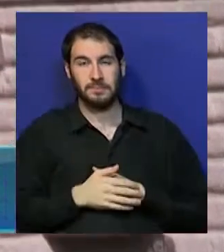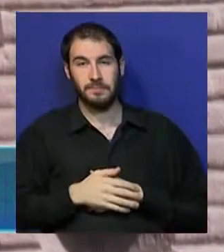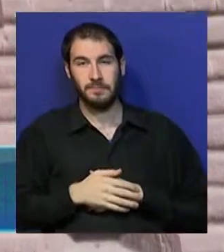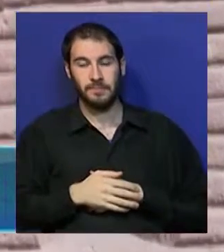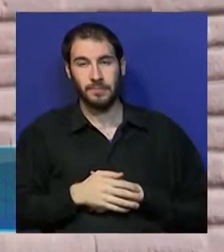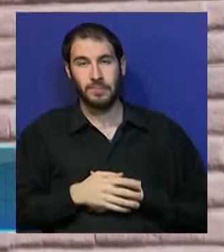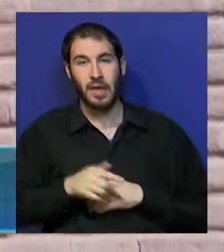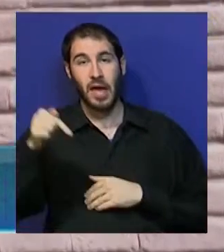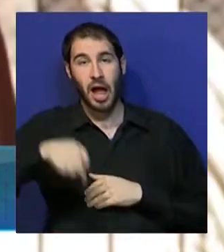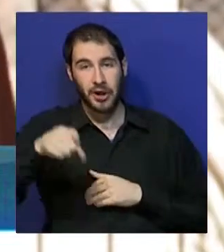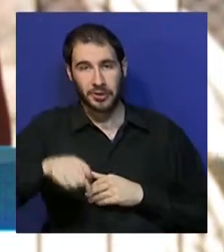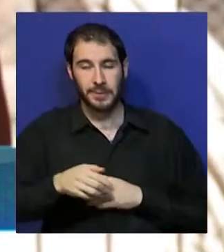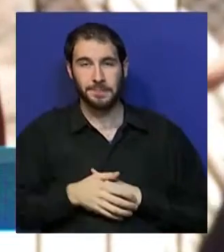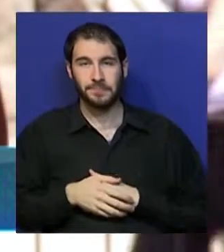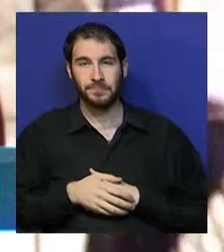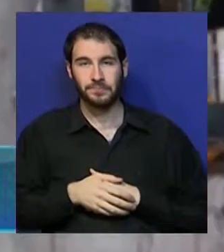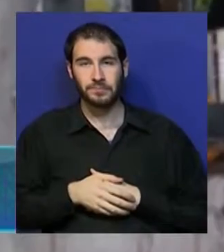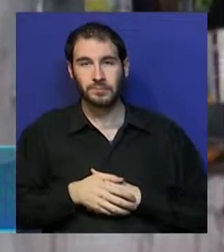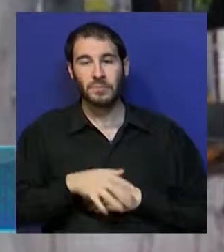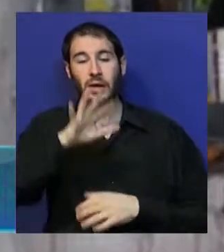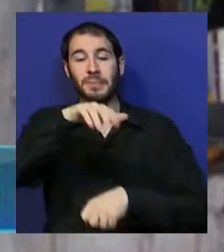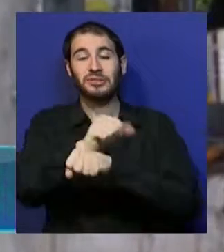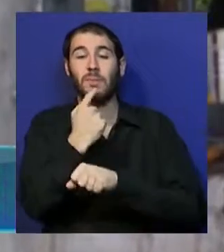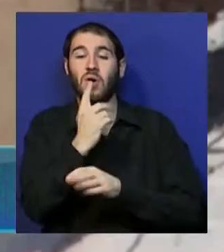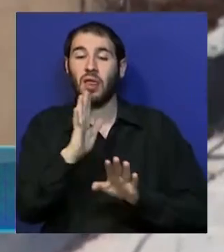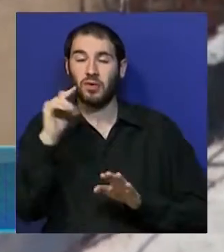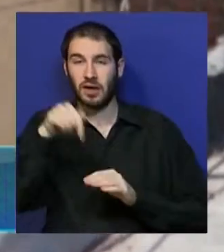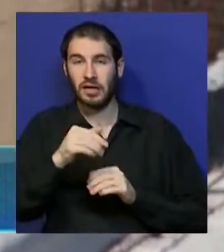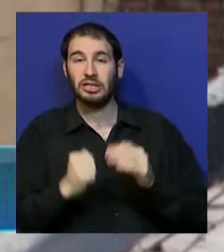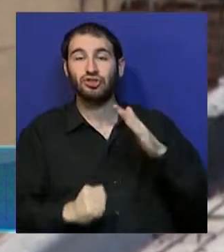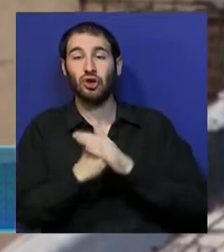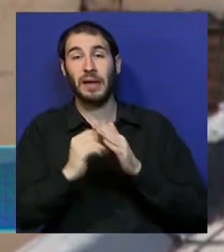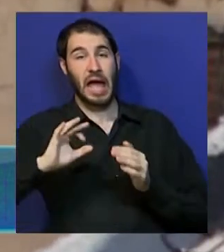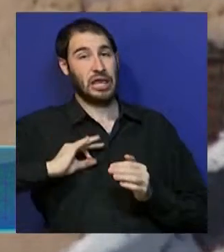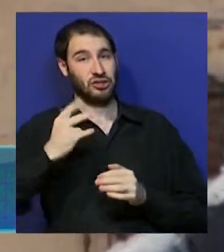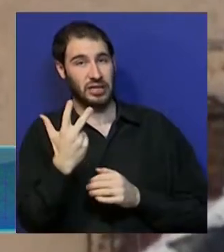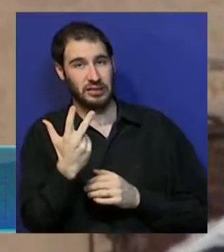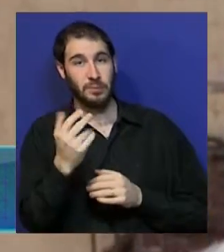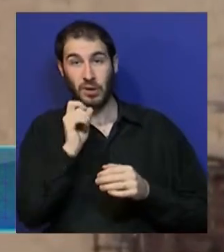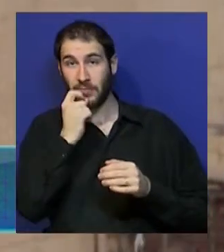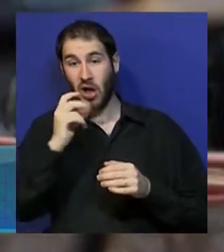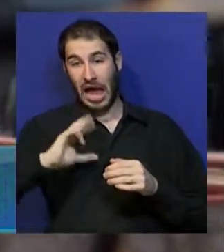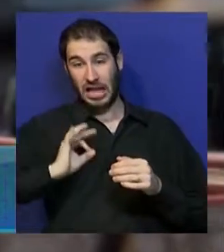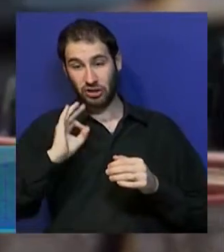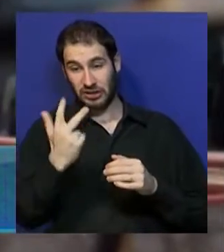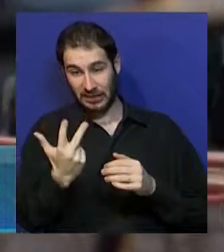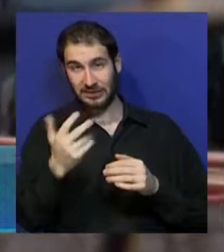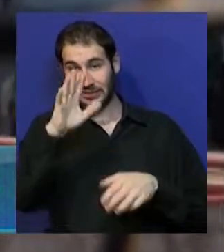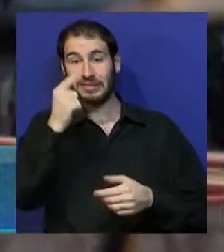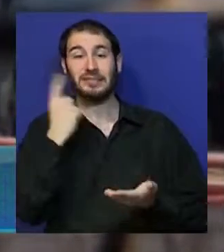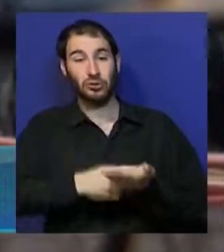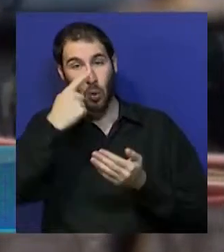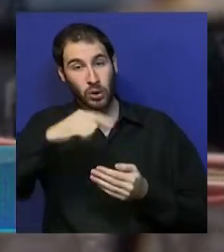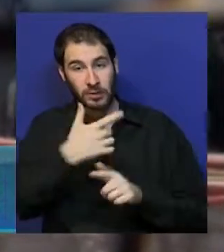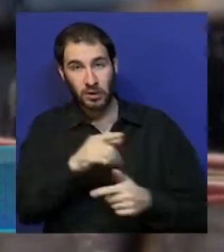Y actualmente la prisión preventiva tiene un máximo de 3 años. Vos, si en 3 años no tenés sentencia